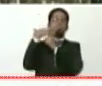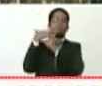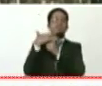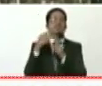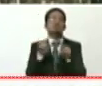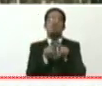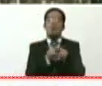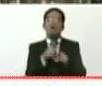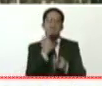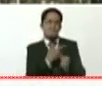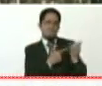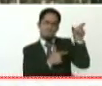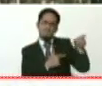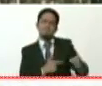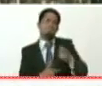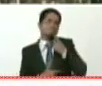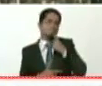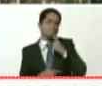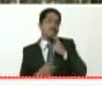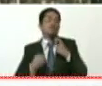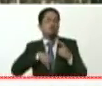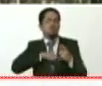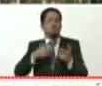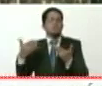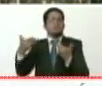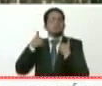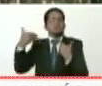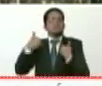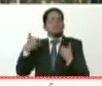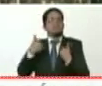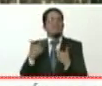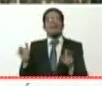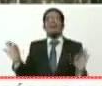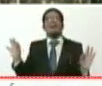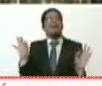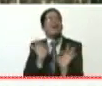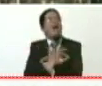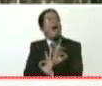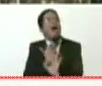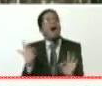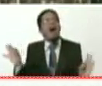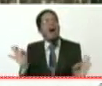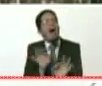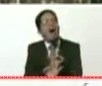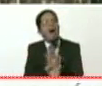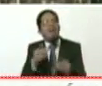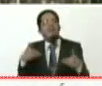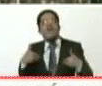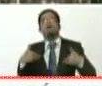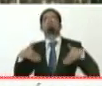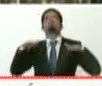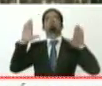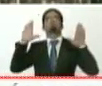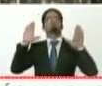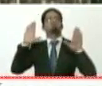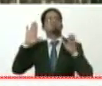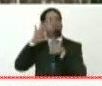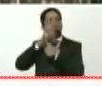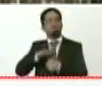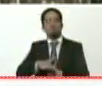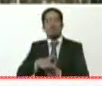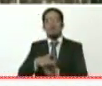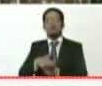jefe, que estamos bajo agresión permanente, pero nadie va a rendir la voluntad nacional de resistir y de